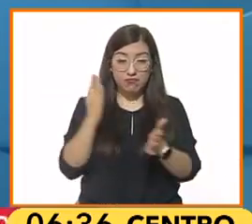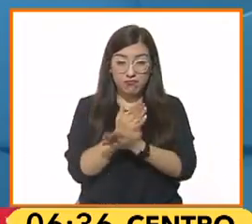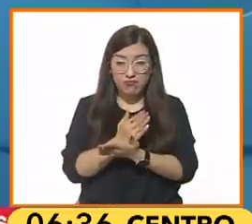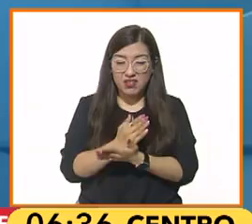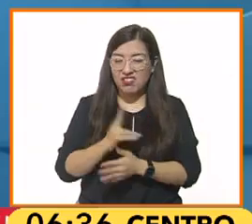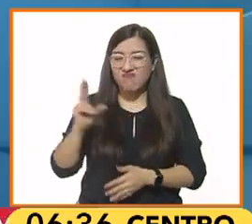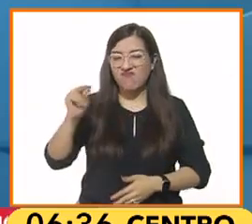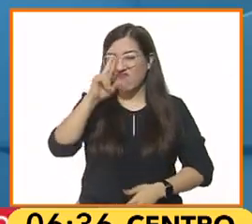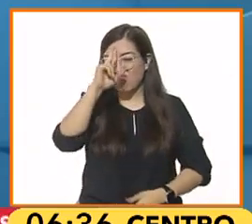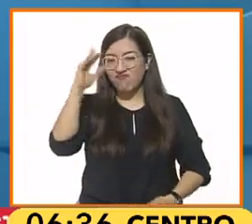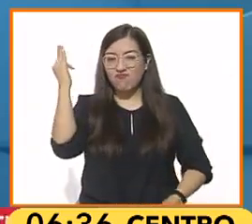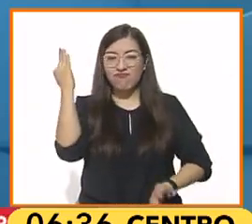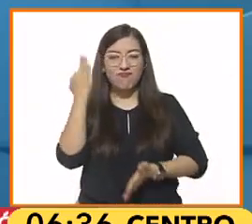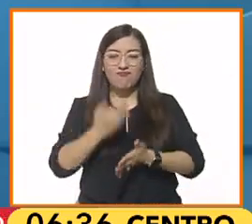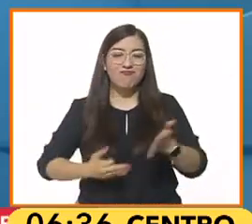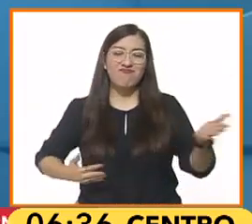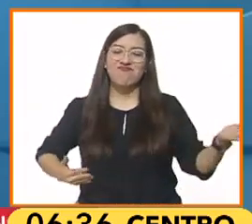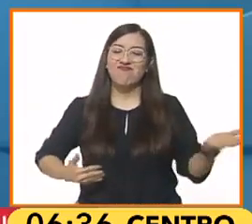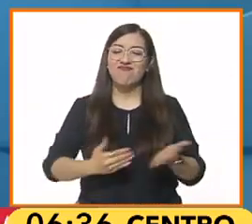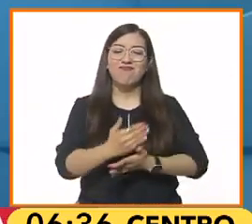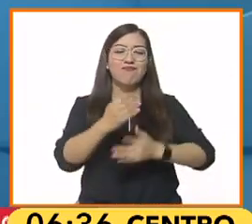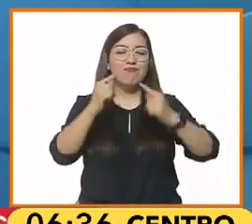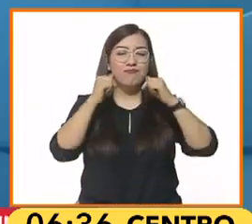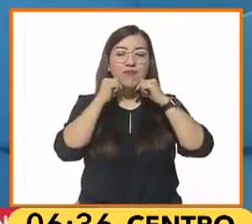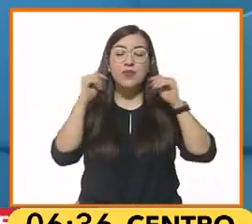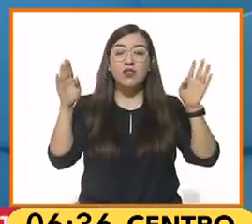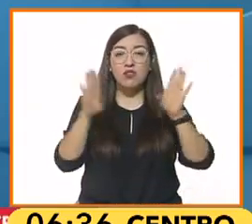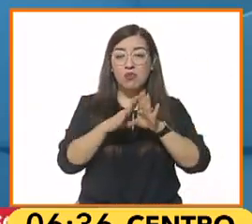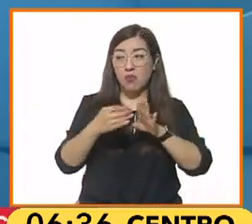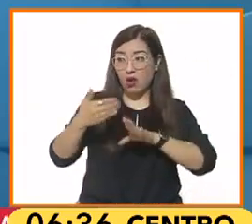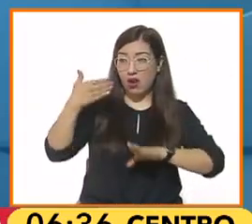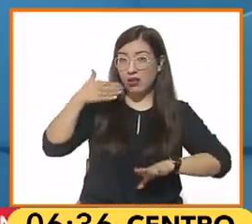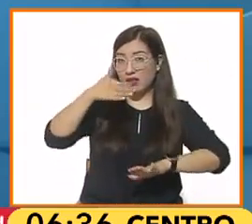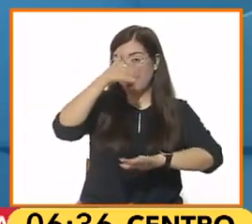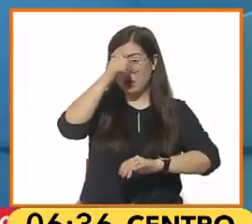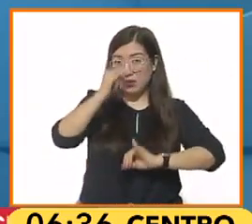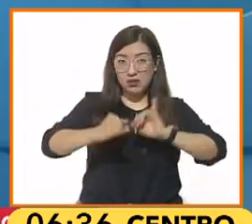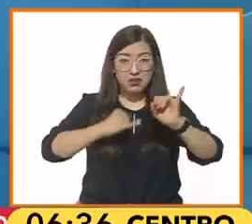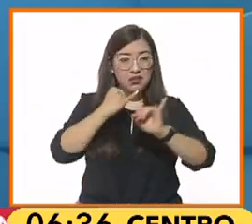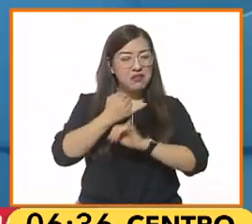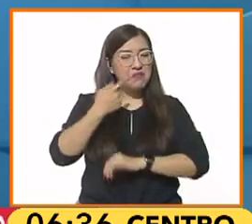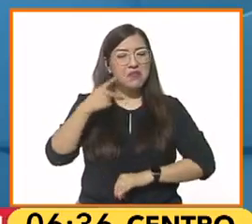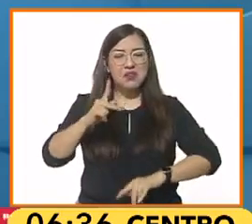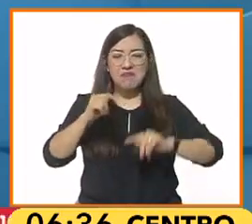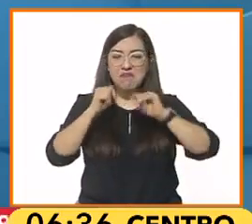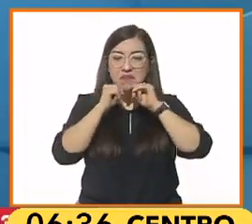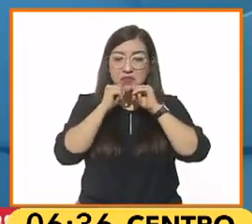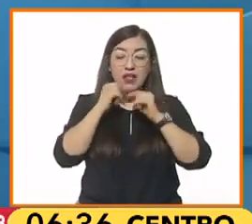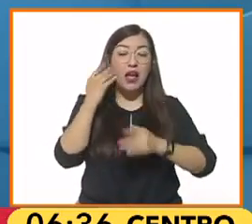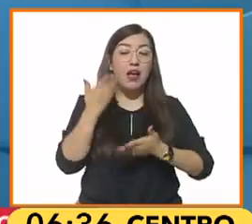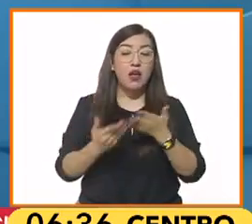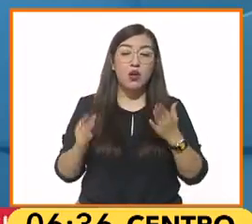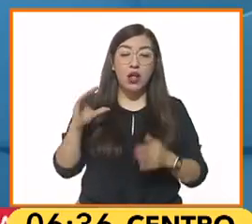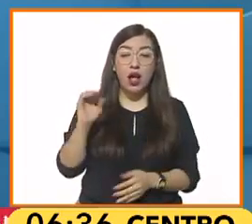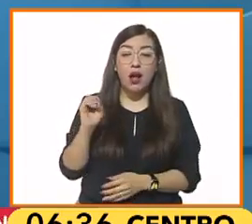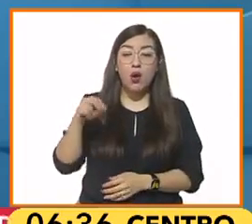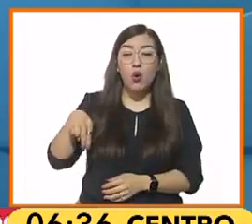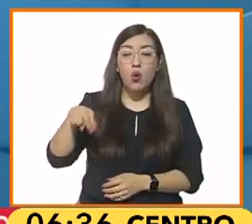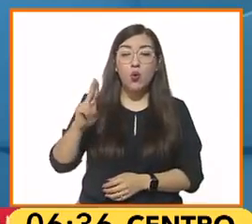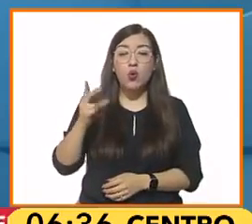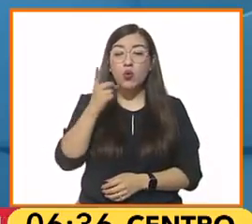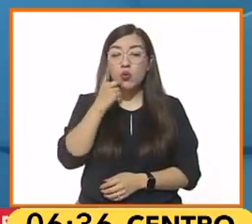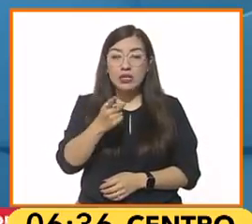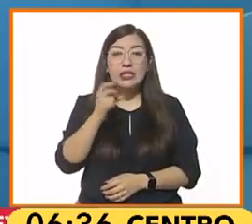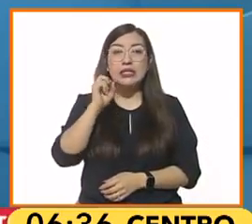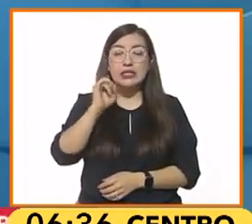que tenga que ver pues con el derecho incluso internacional. La ONU pues nuevamente sale a decir que se necesita